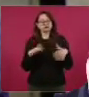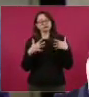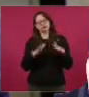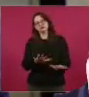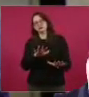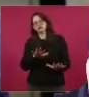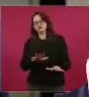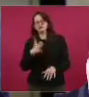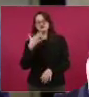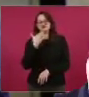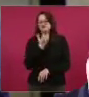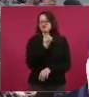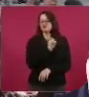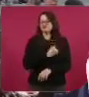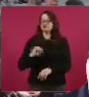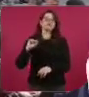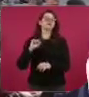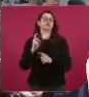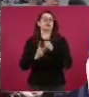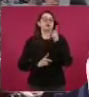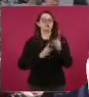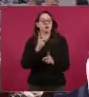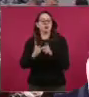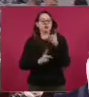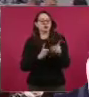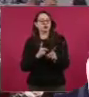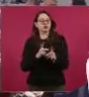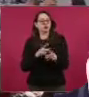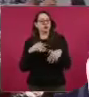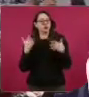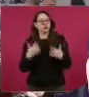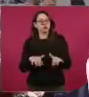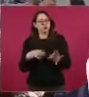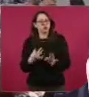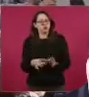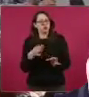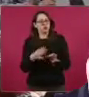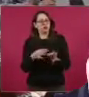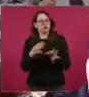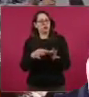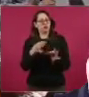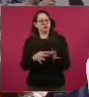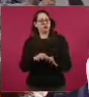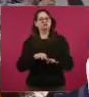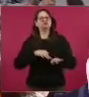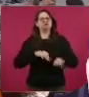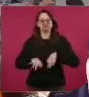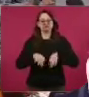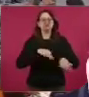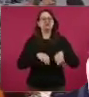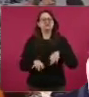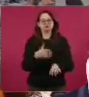distinguieron por su buen desempeño, su buen trabajo,